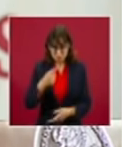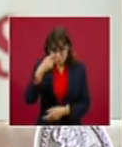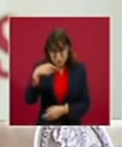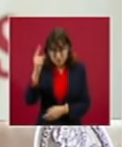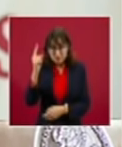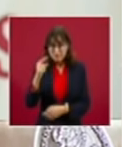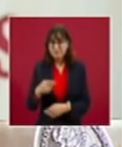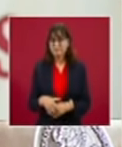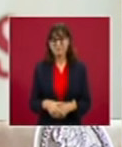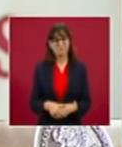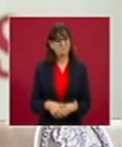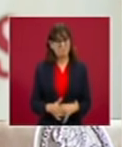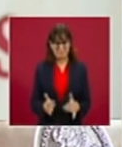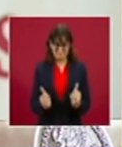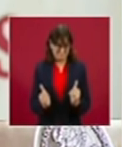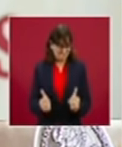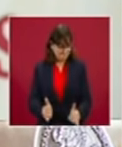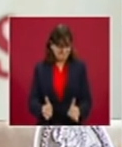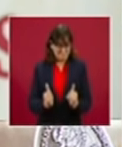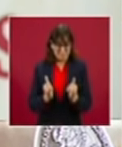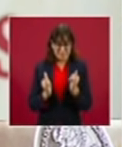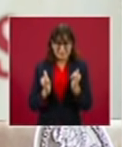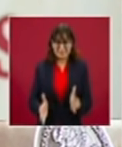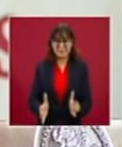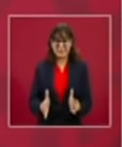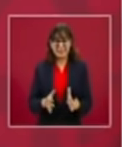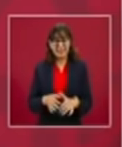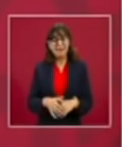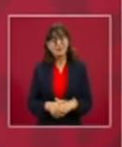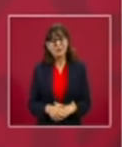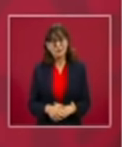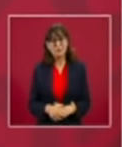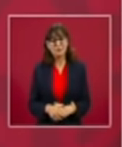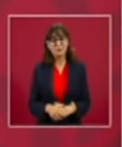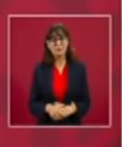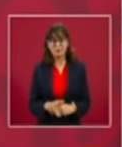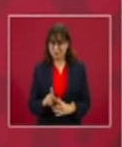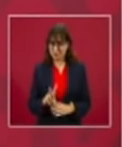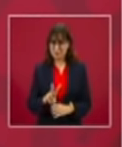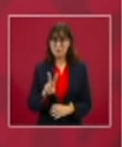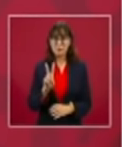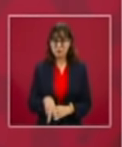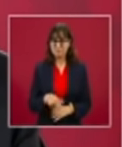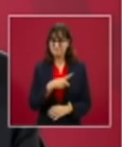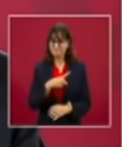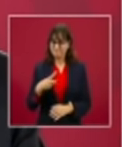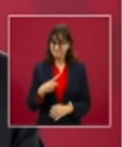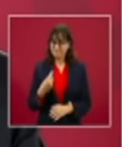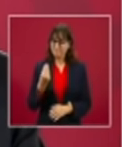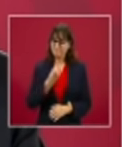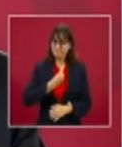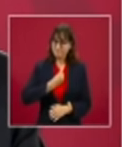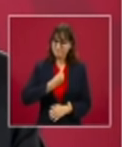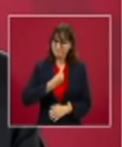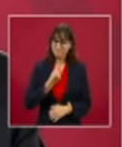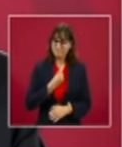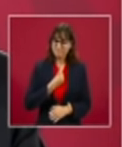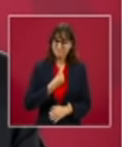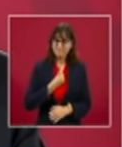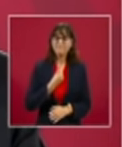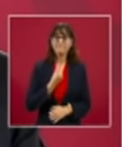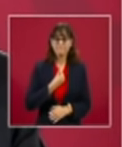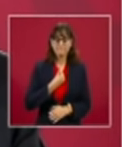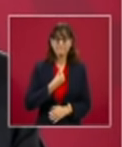presidente como el presidente mismo y creo que esas dudas o comentarios que yo hacía no siempre buscaban